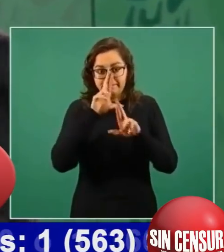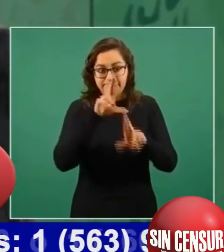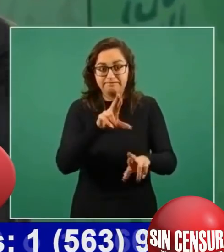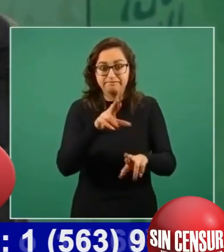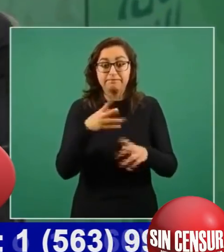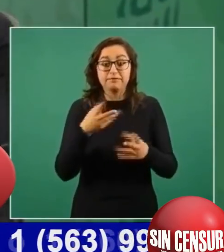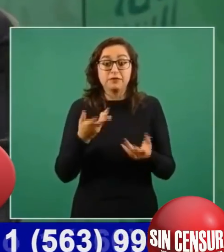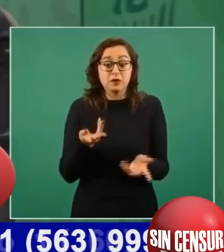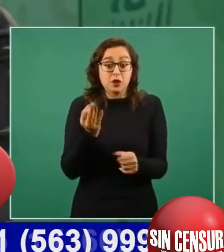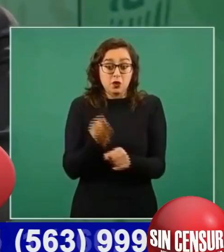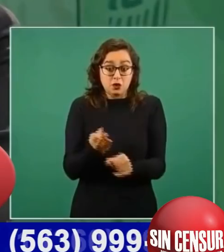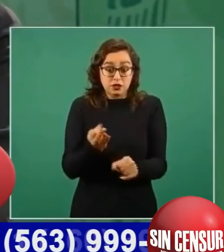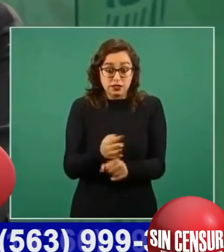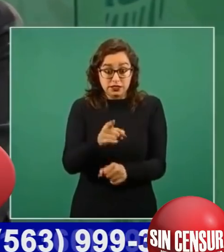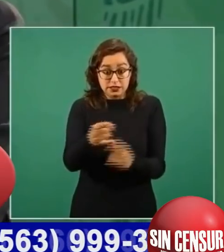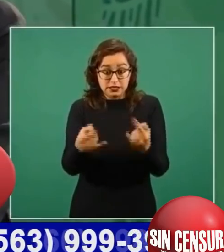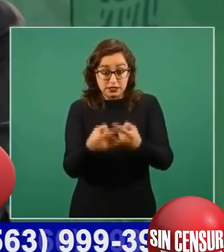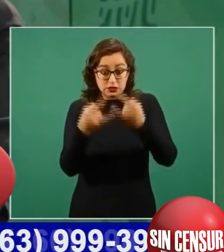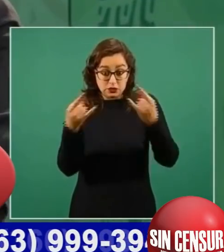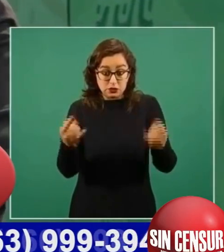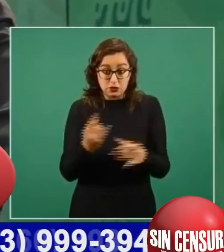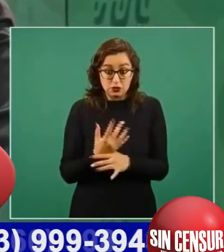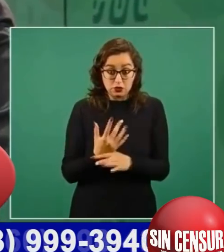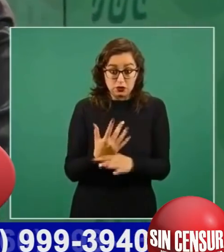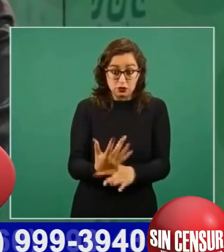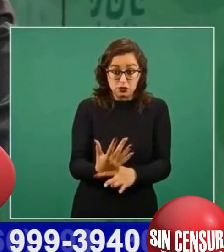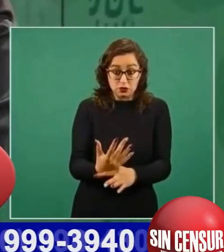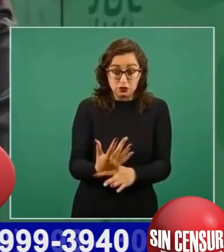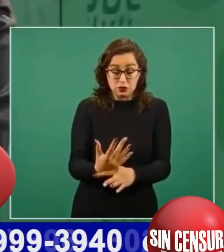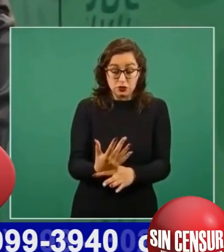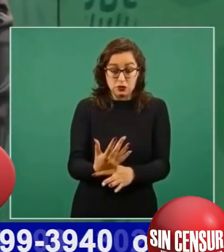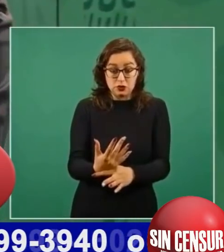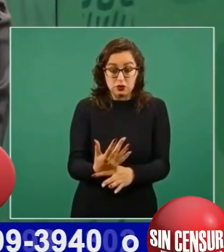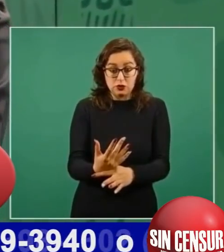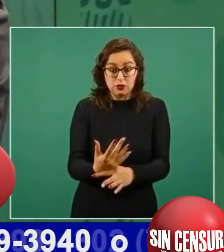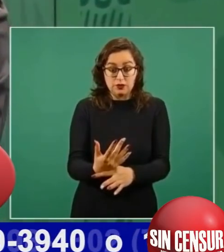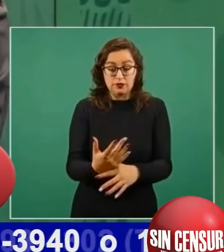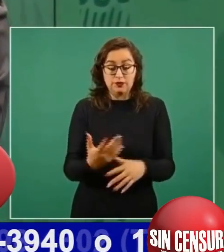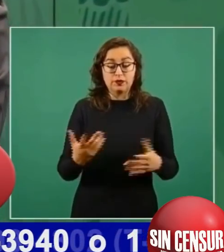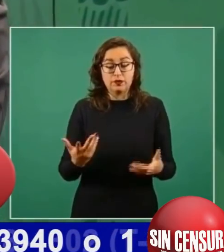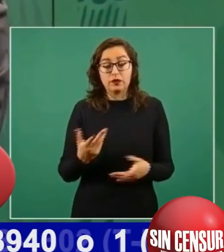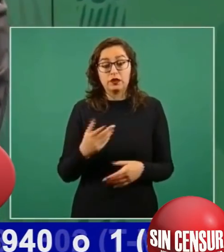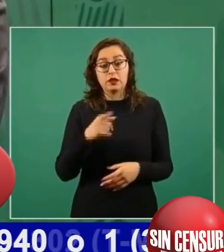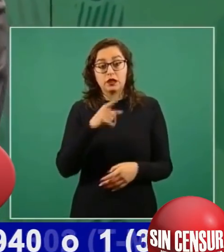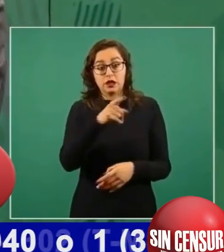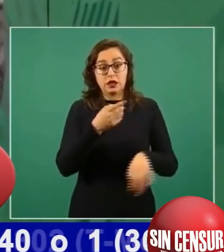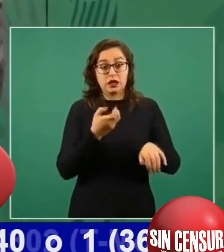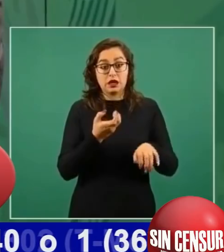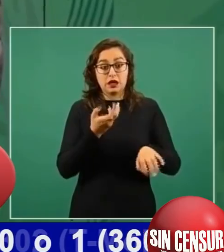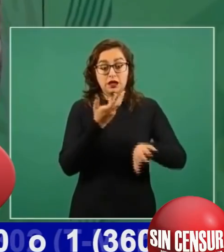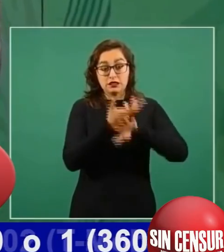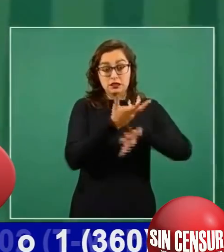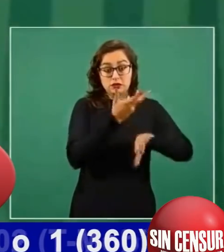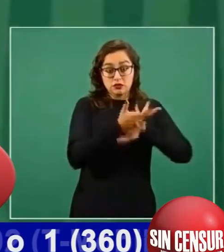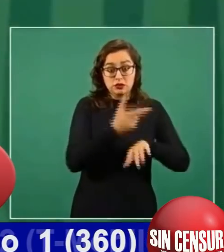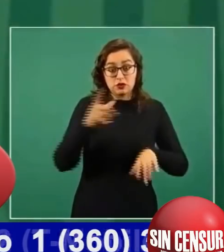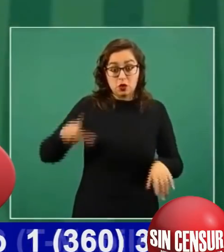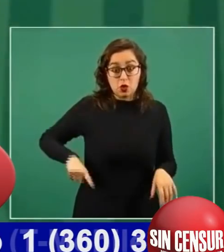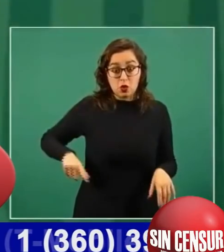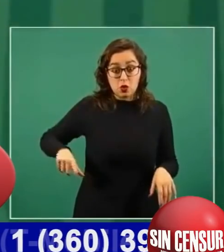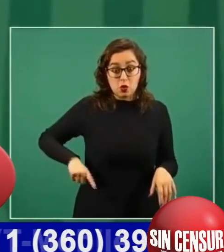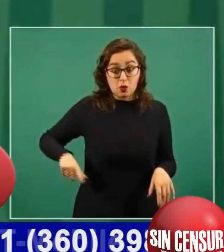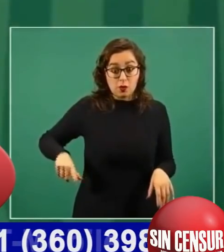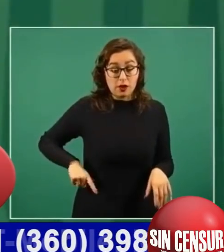pues tiene que ver con el gobierno de Estados Unidos, con